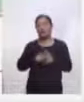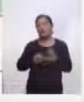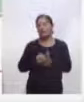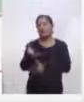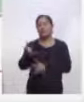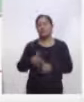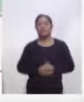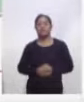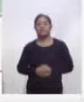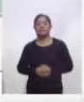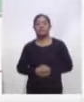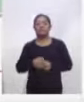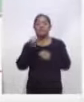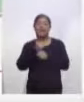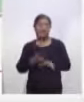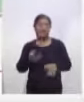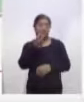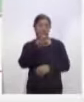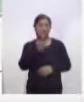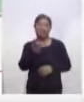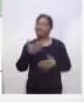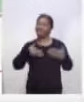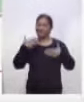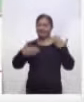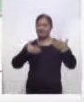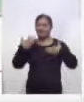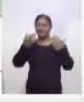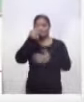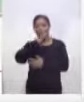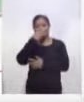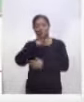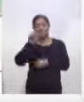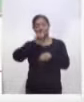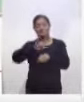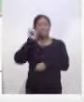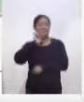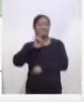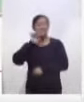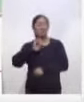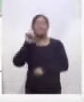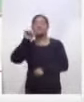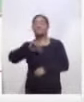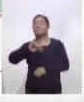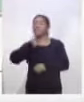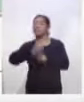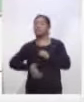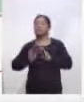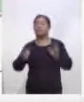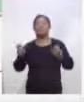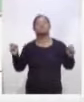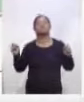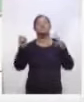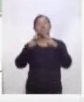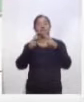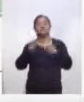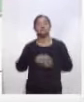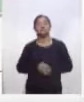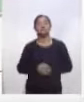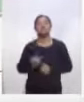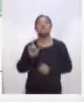Ahí tiene la información, una forma divertida de festejar el Día de la Mujer. Esto es todo por hoy. Yo los saludo con mucho gusto el día